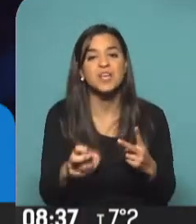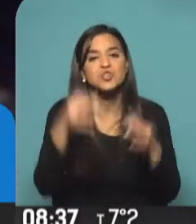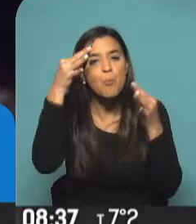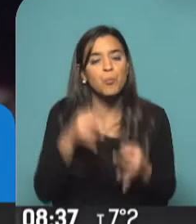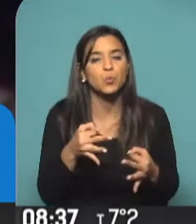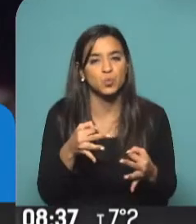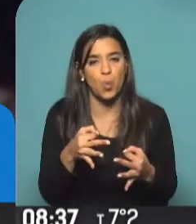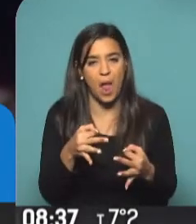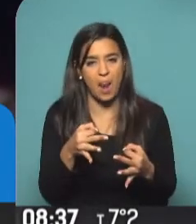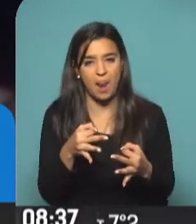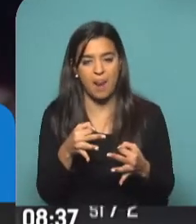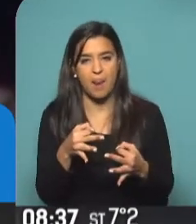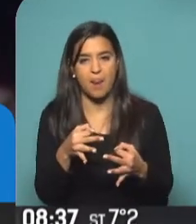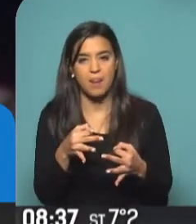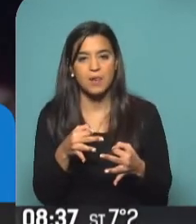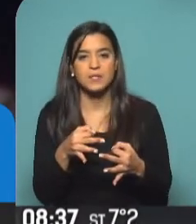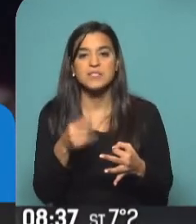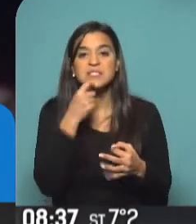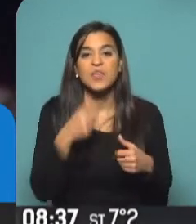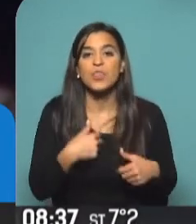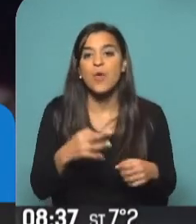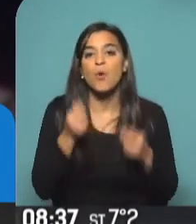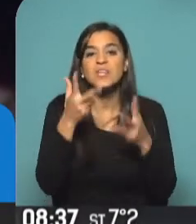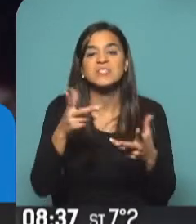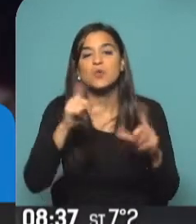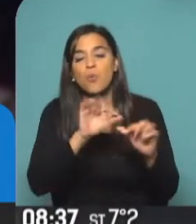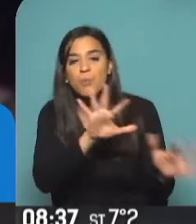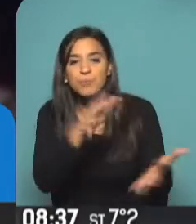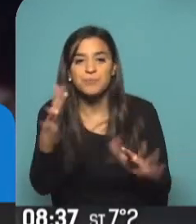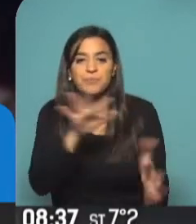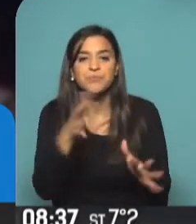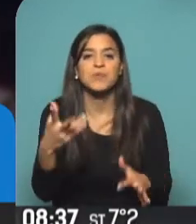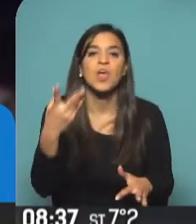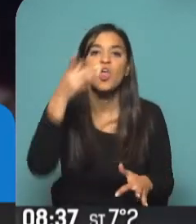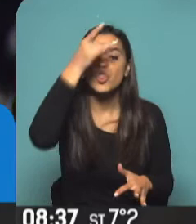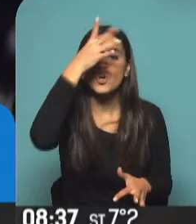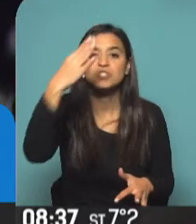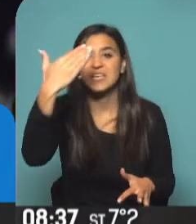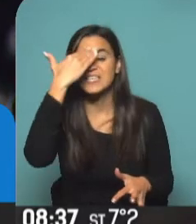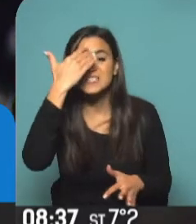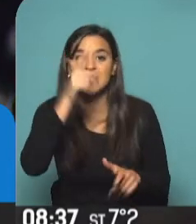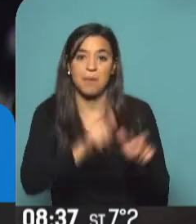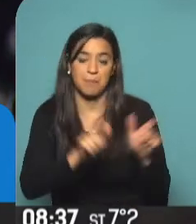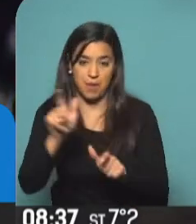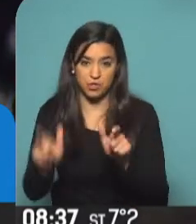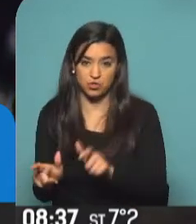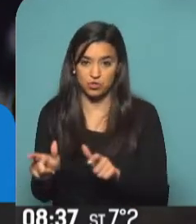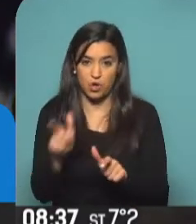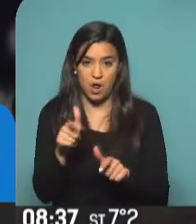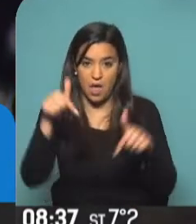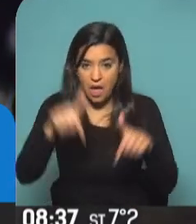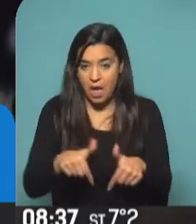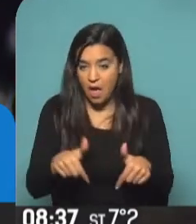puntuales y si tengo que decir un número estimado serán alrededor de 12 15 casos que venimos implementando